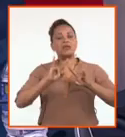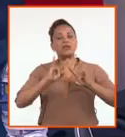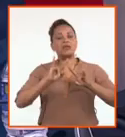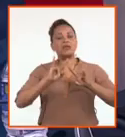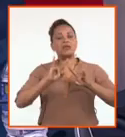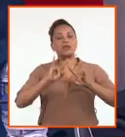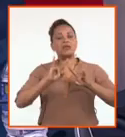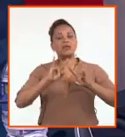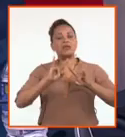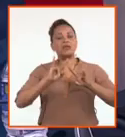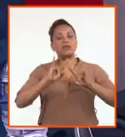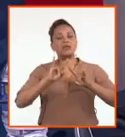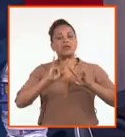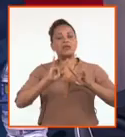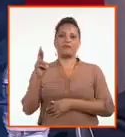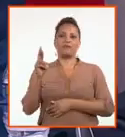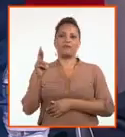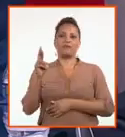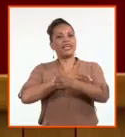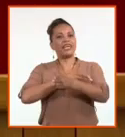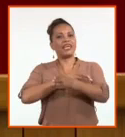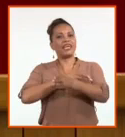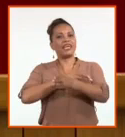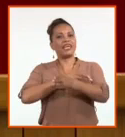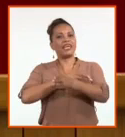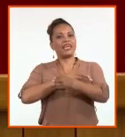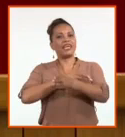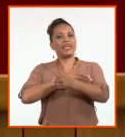revolucionario, heredero y continuador de una